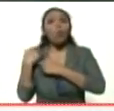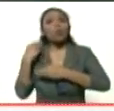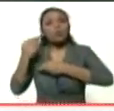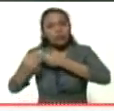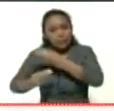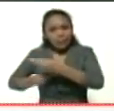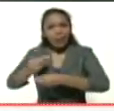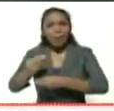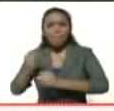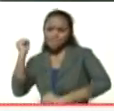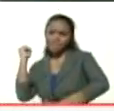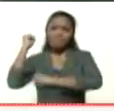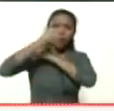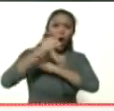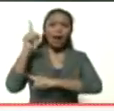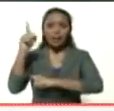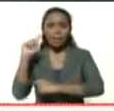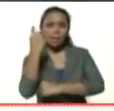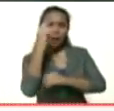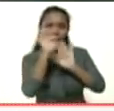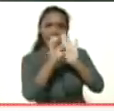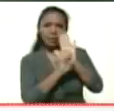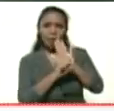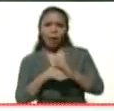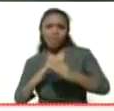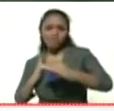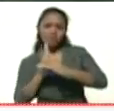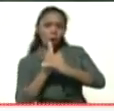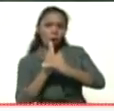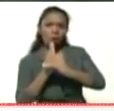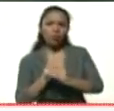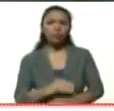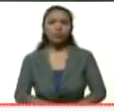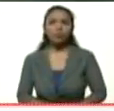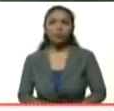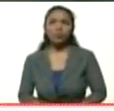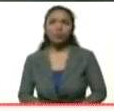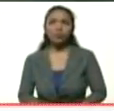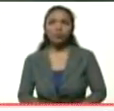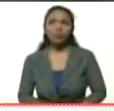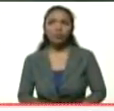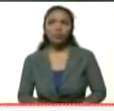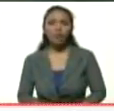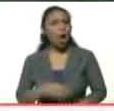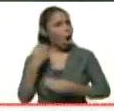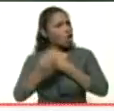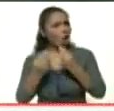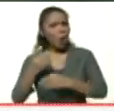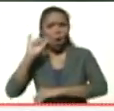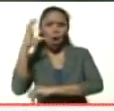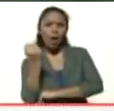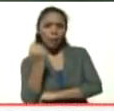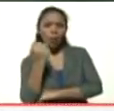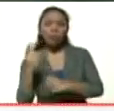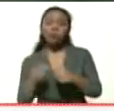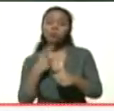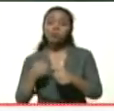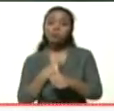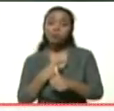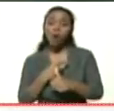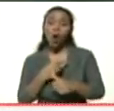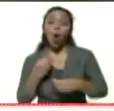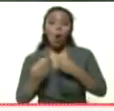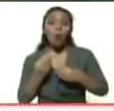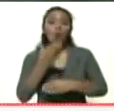es vencer en esta primera etapa, contener la pandemia. ¿Cómo lo hemos logrado? Principalmente con